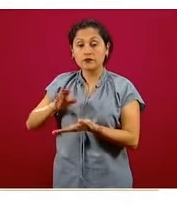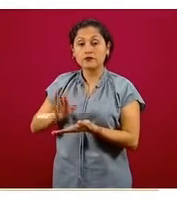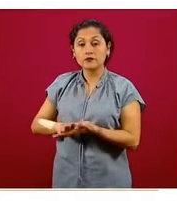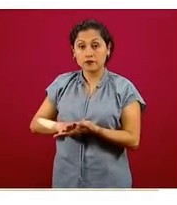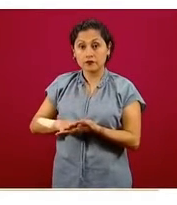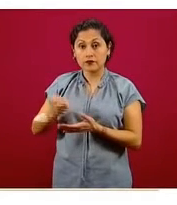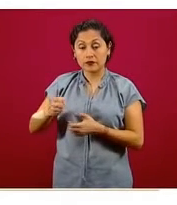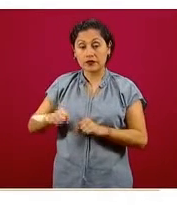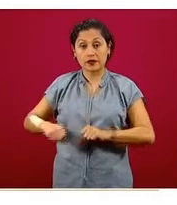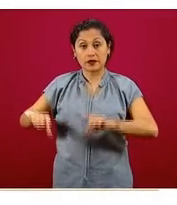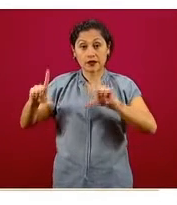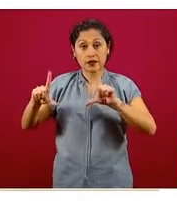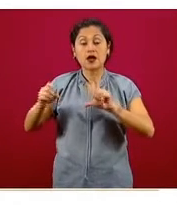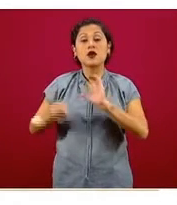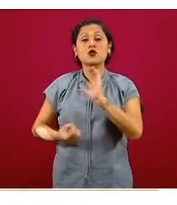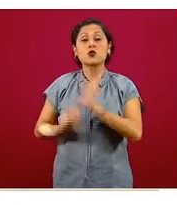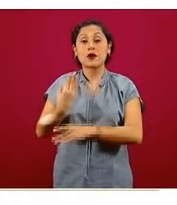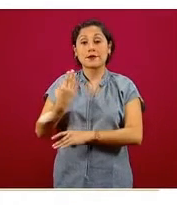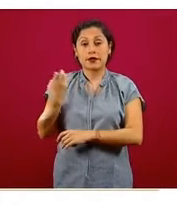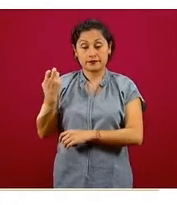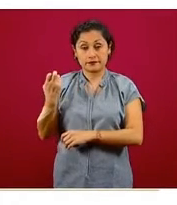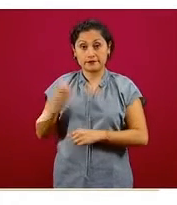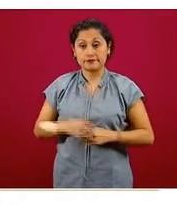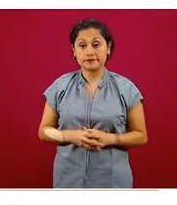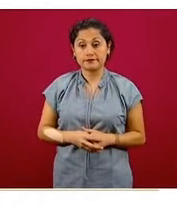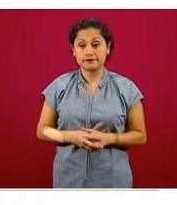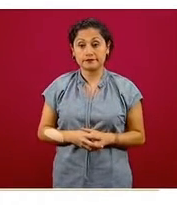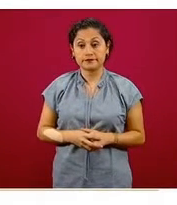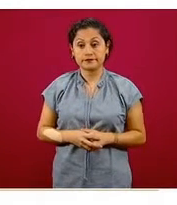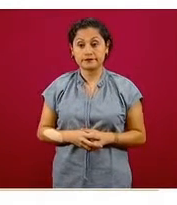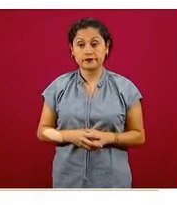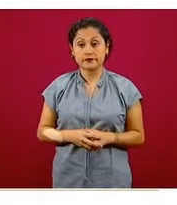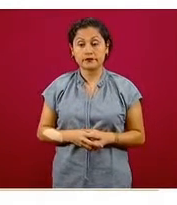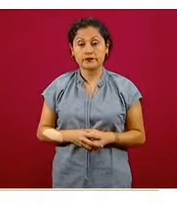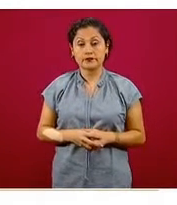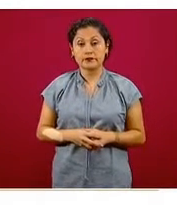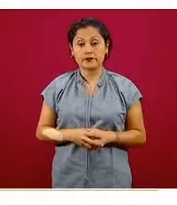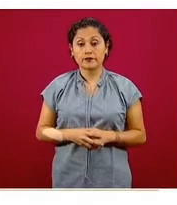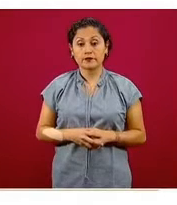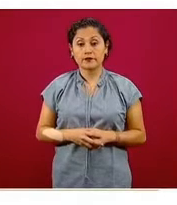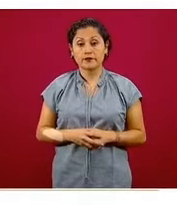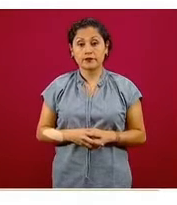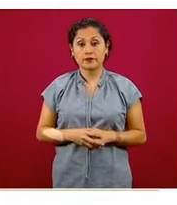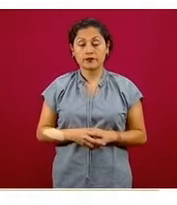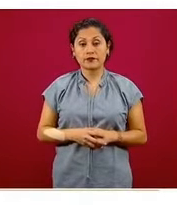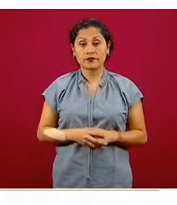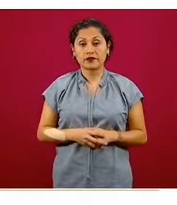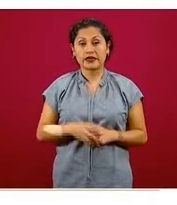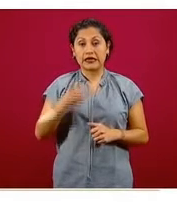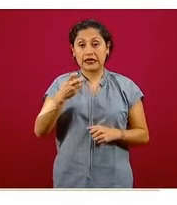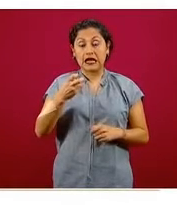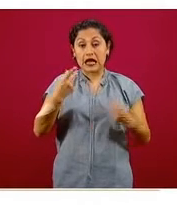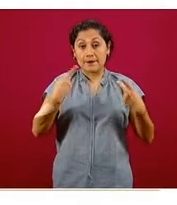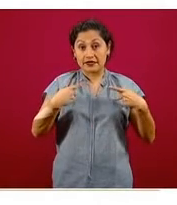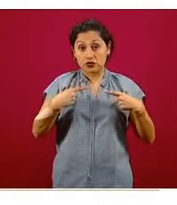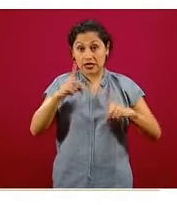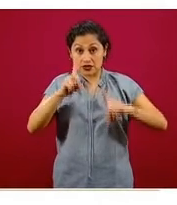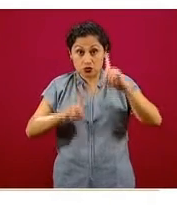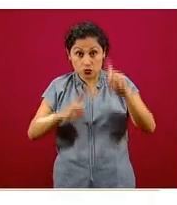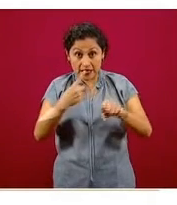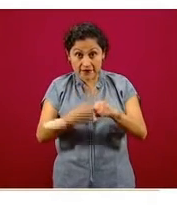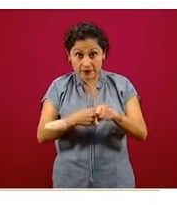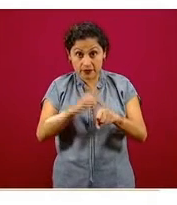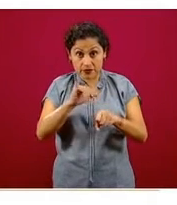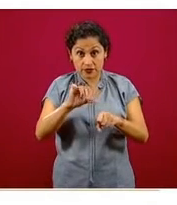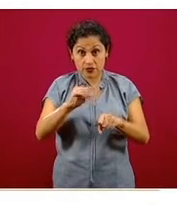sacamos y nos quedamos con la distribución de solamente las puntas de color naranja claro. Aquí están, y